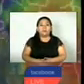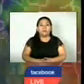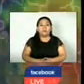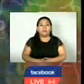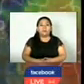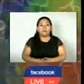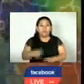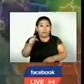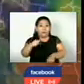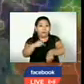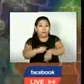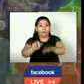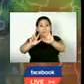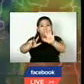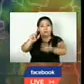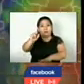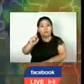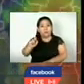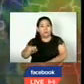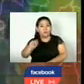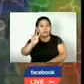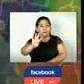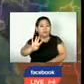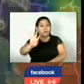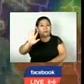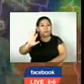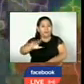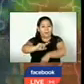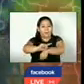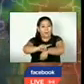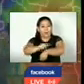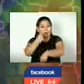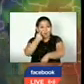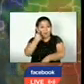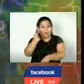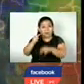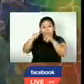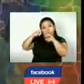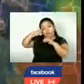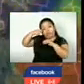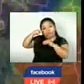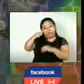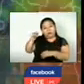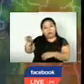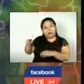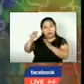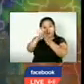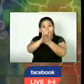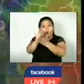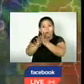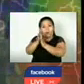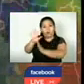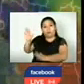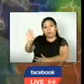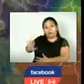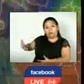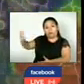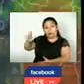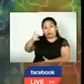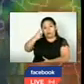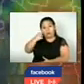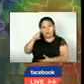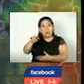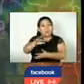y cuando son las 8 de la noche con 45 minutos ahí tenemos el mapa de radar del Ministerio de Medio Ambiente y Recursos